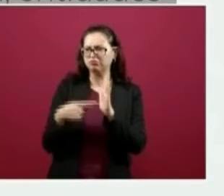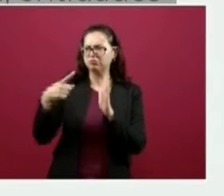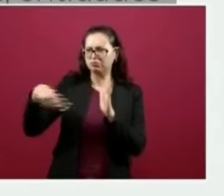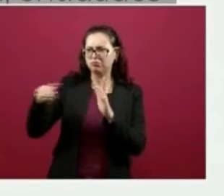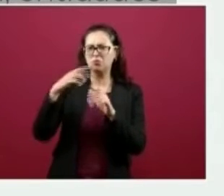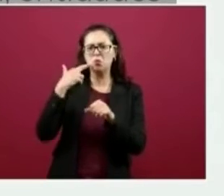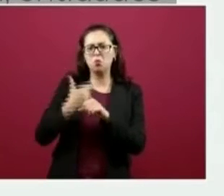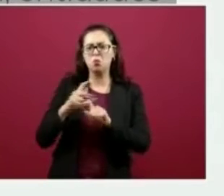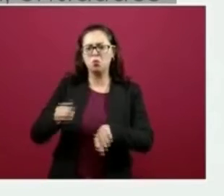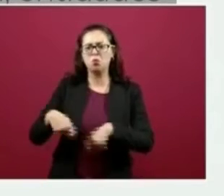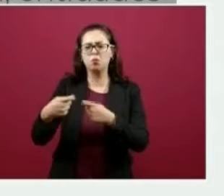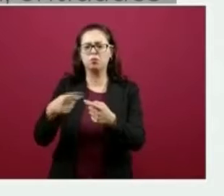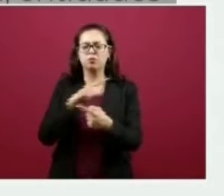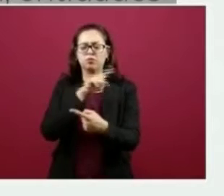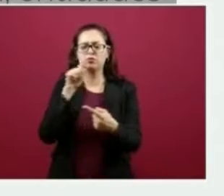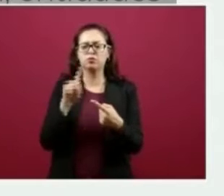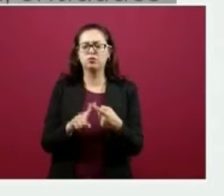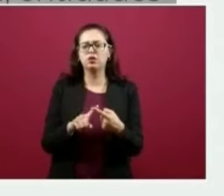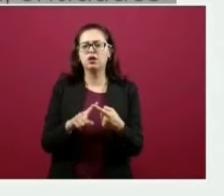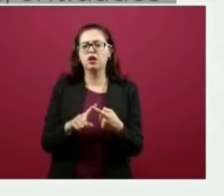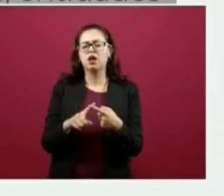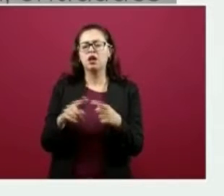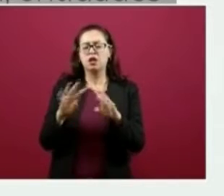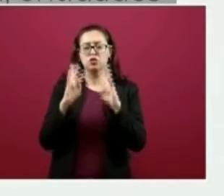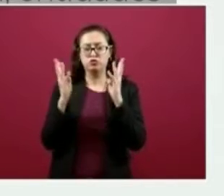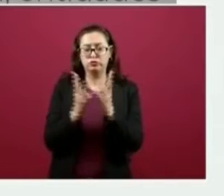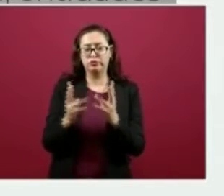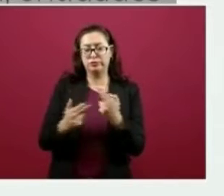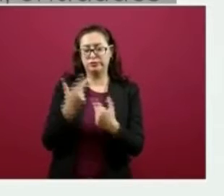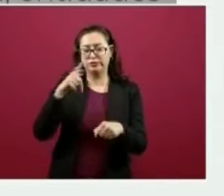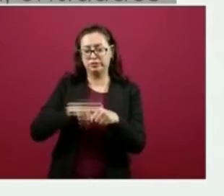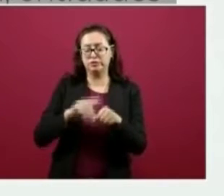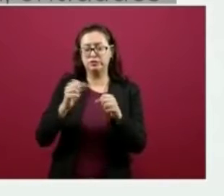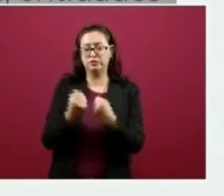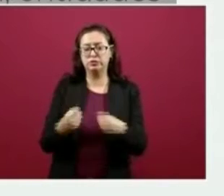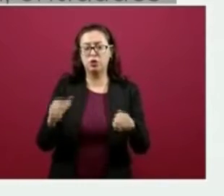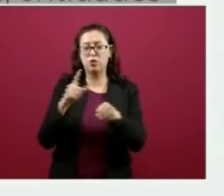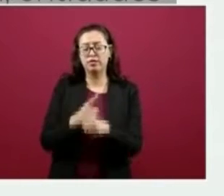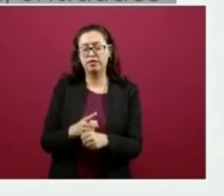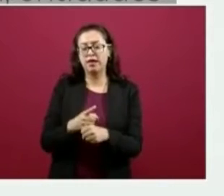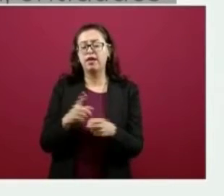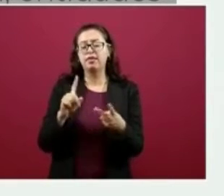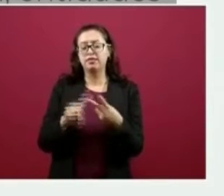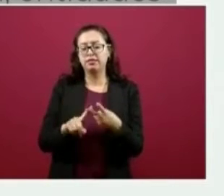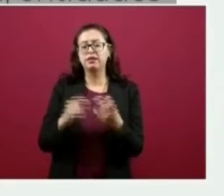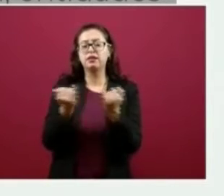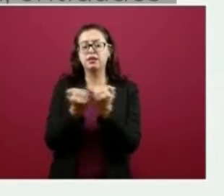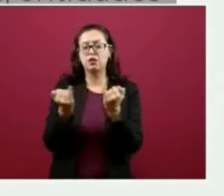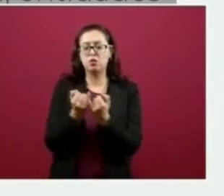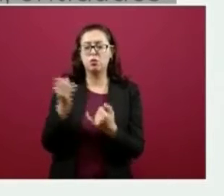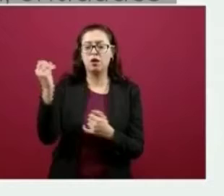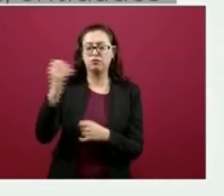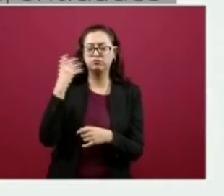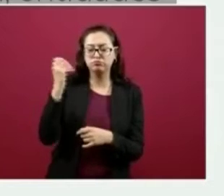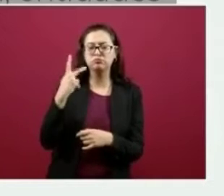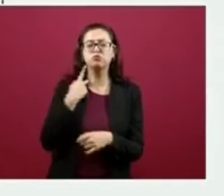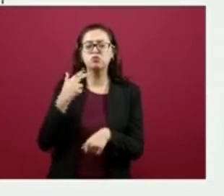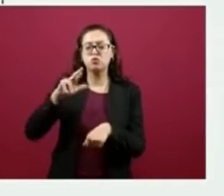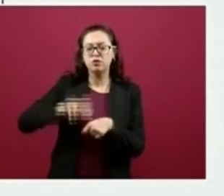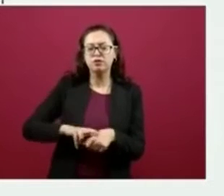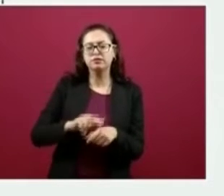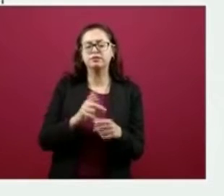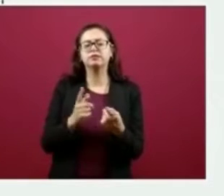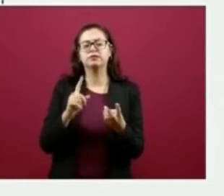través del Consejo Nacional de Seguridad Pública y las diferentes conferencias de seguridad y procuración de justicia,